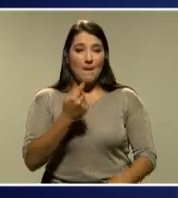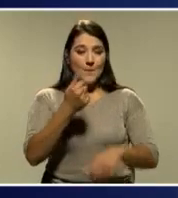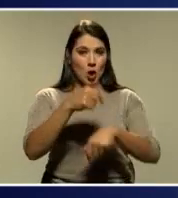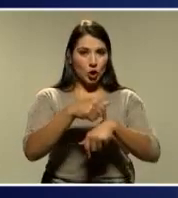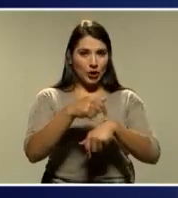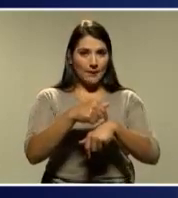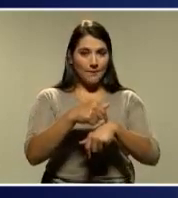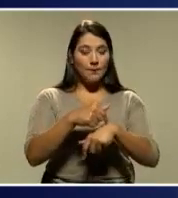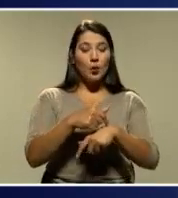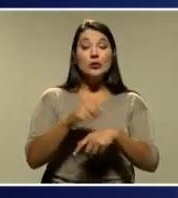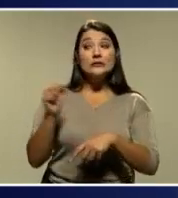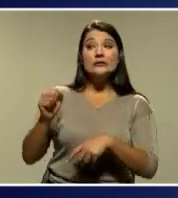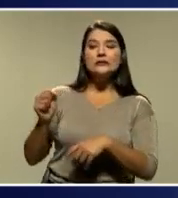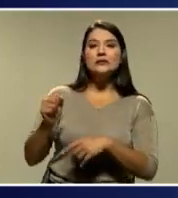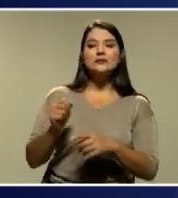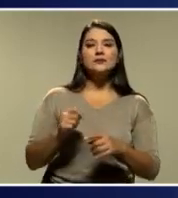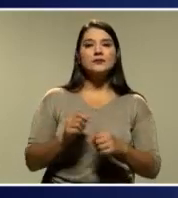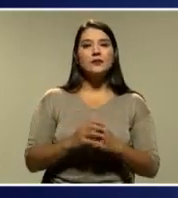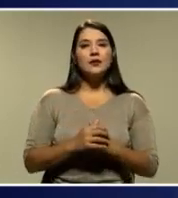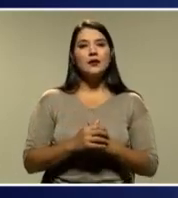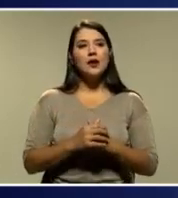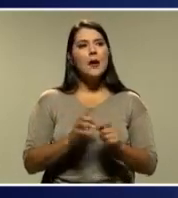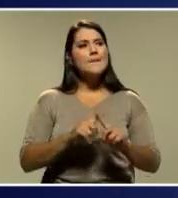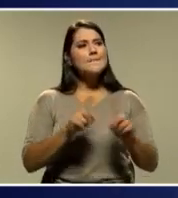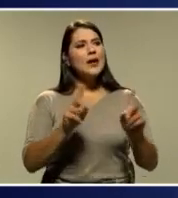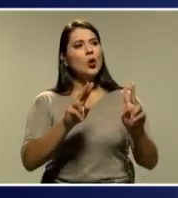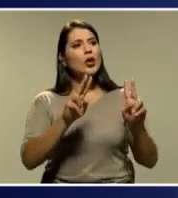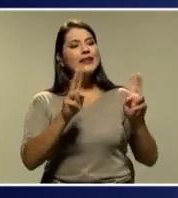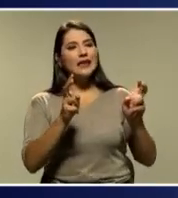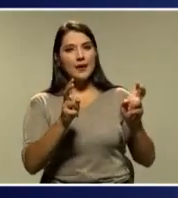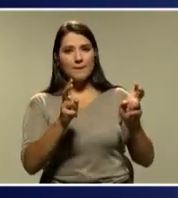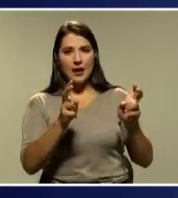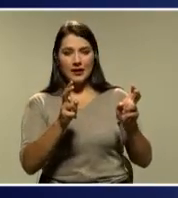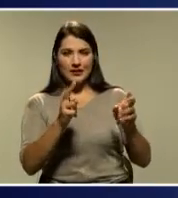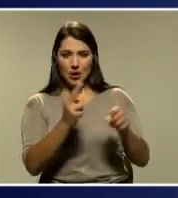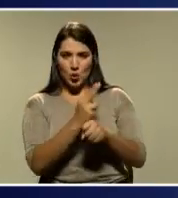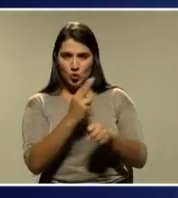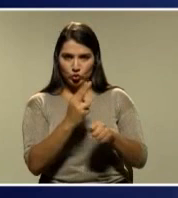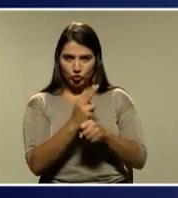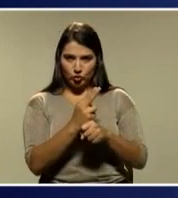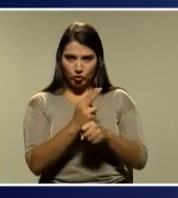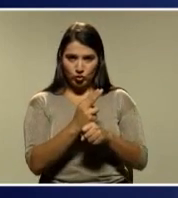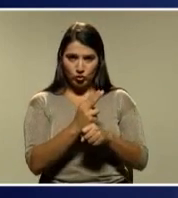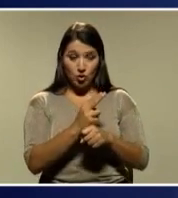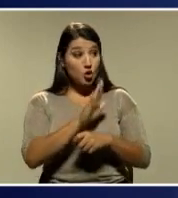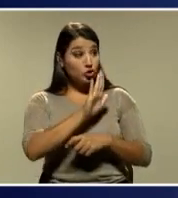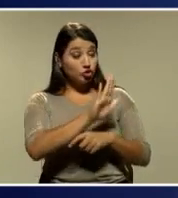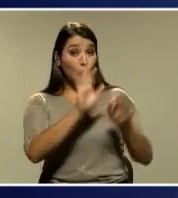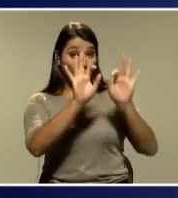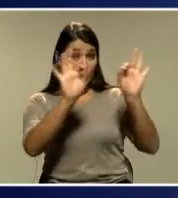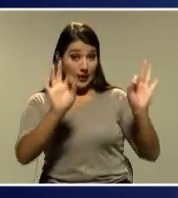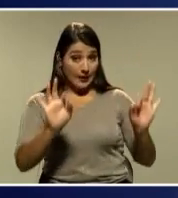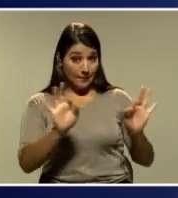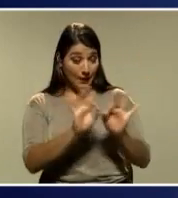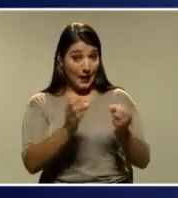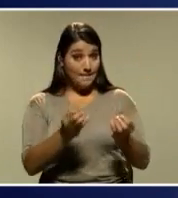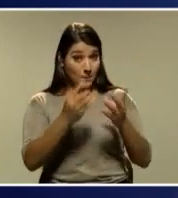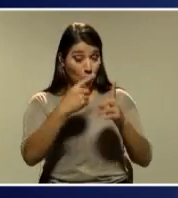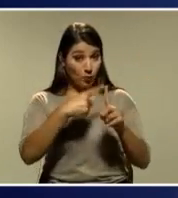ya para ir cerrando, pero el tema del uso. Su imagen es una imagen muy